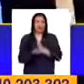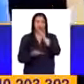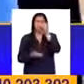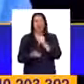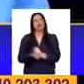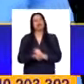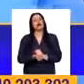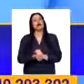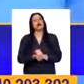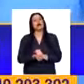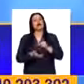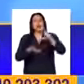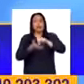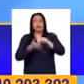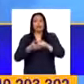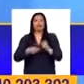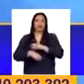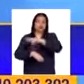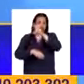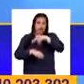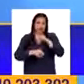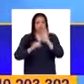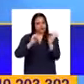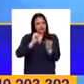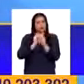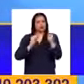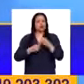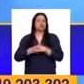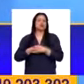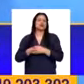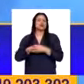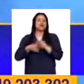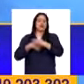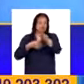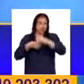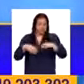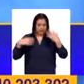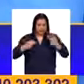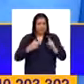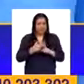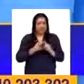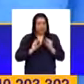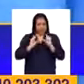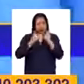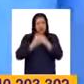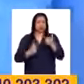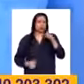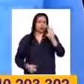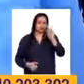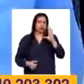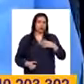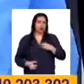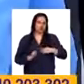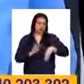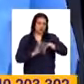Región, sumándose así a los demás departamentos que ya iniciaron la inmunización de este grupo etario.